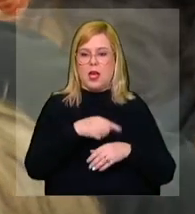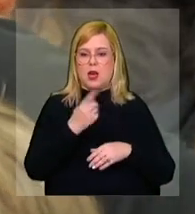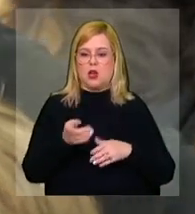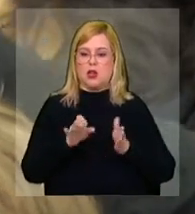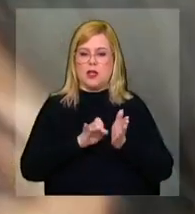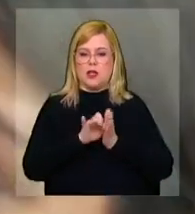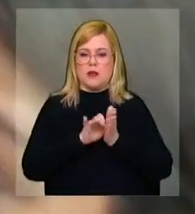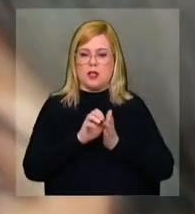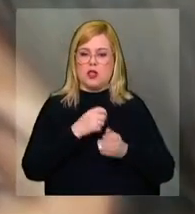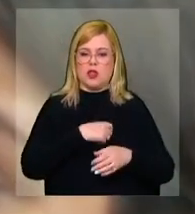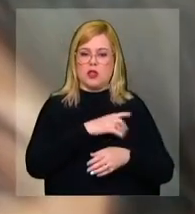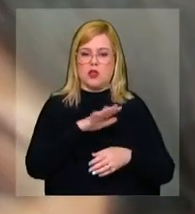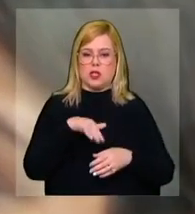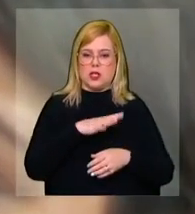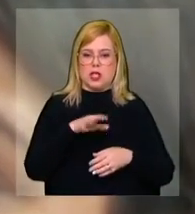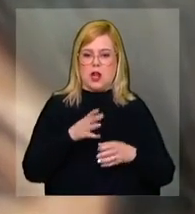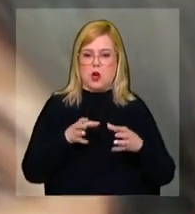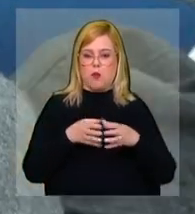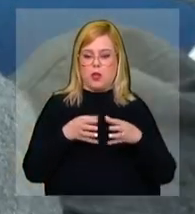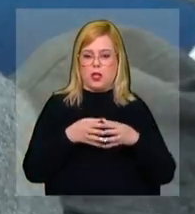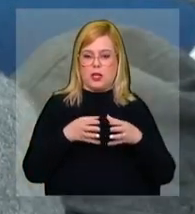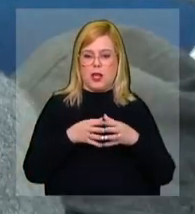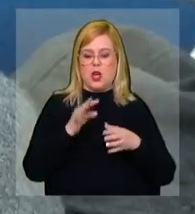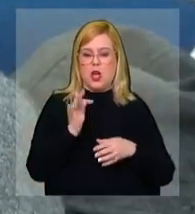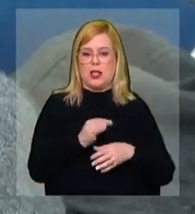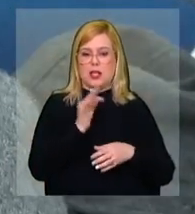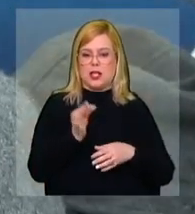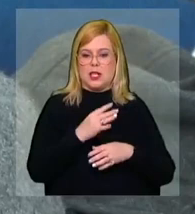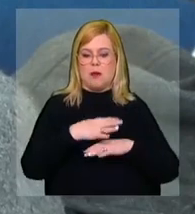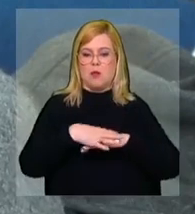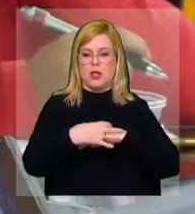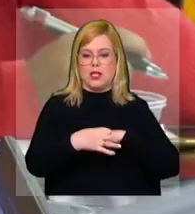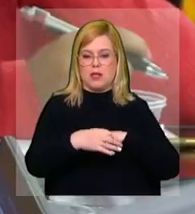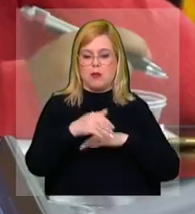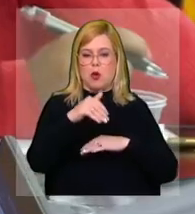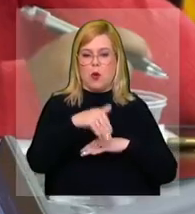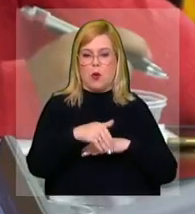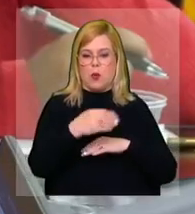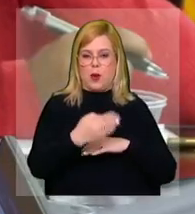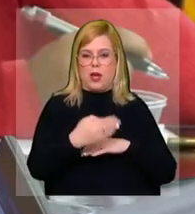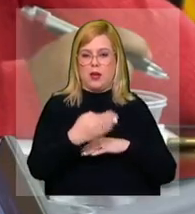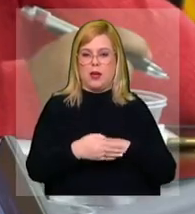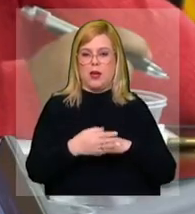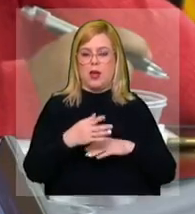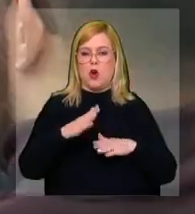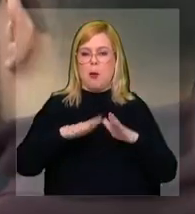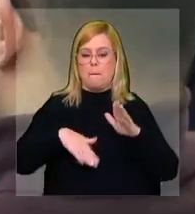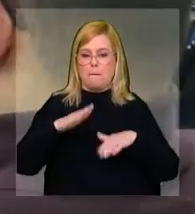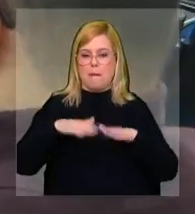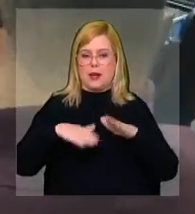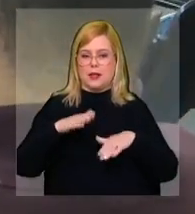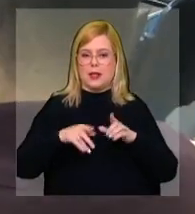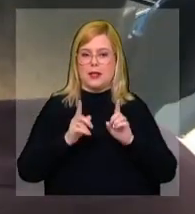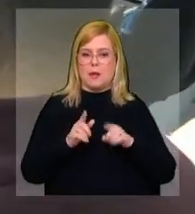servicio es social comunitario. Organizará talleres en los barrios del municipio B, en espacios como los que tienen las comparsas, y dará también talleres